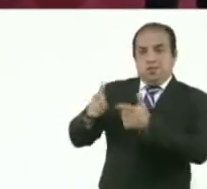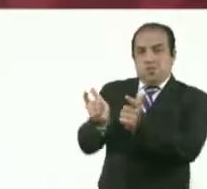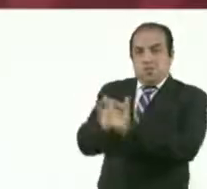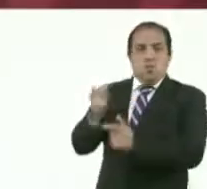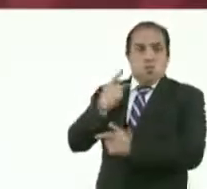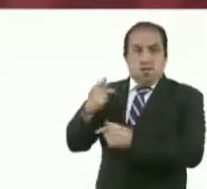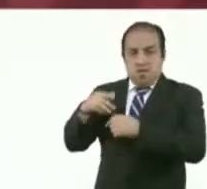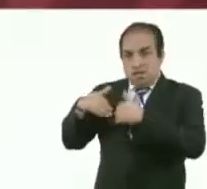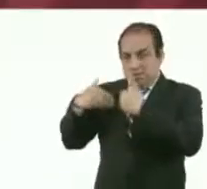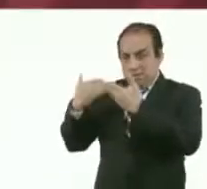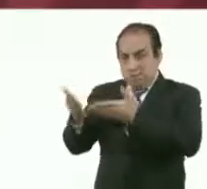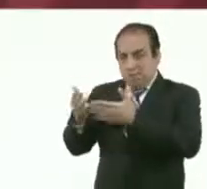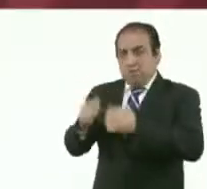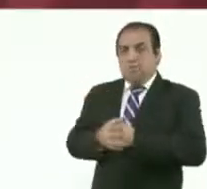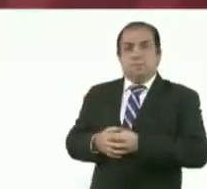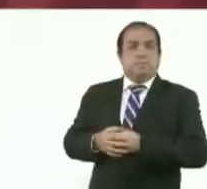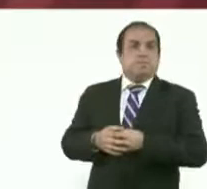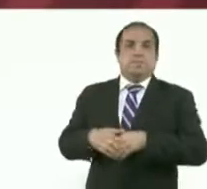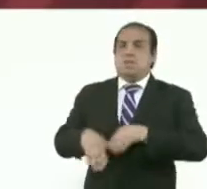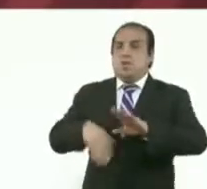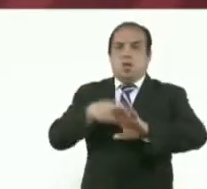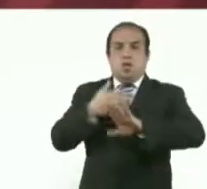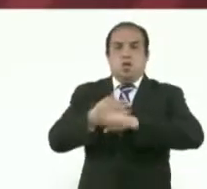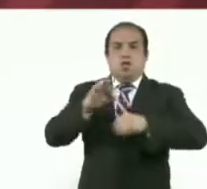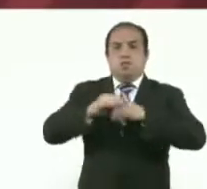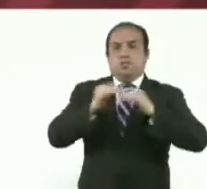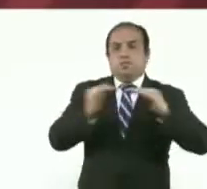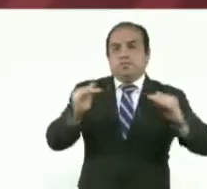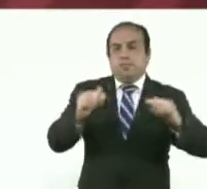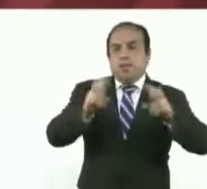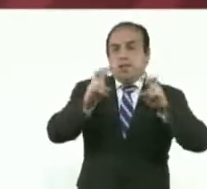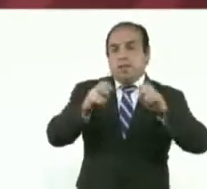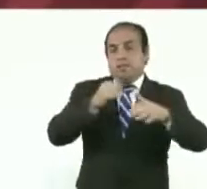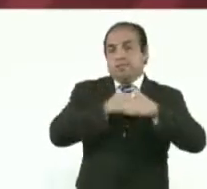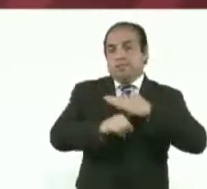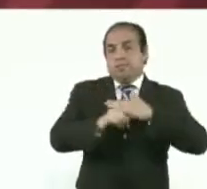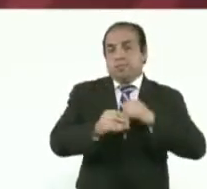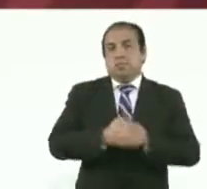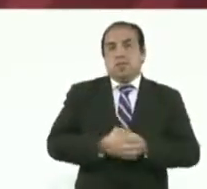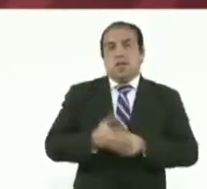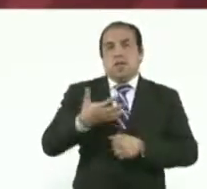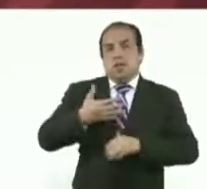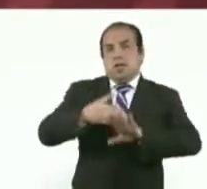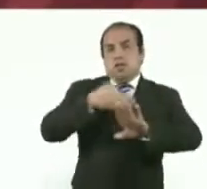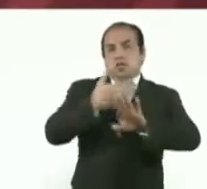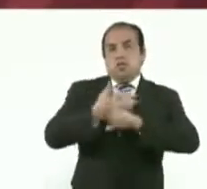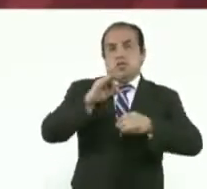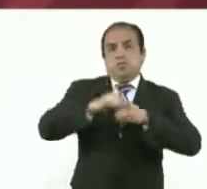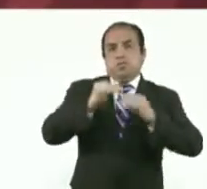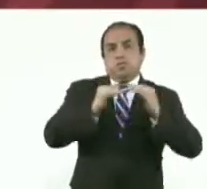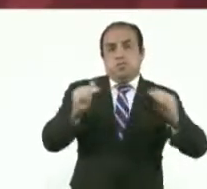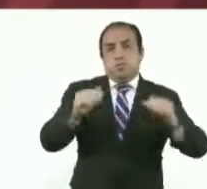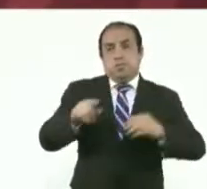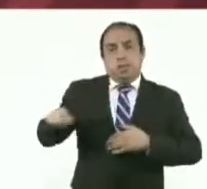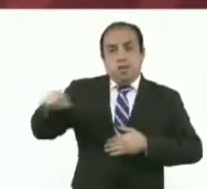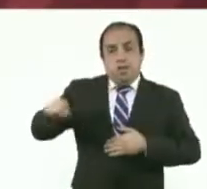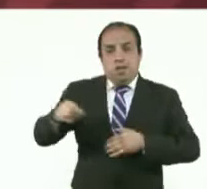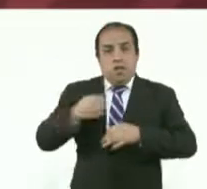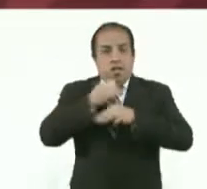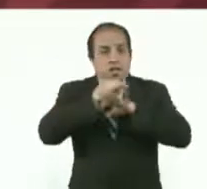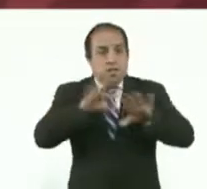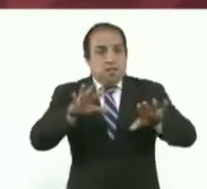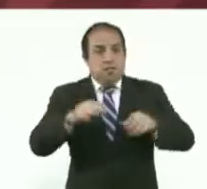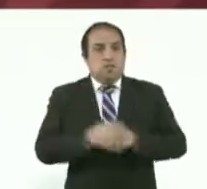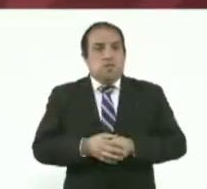Ese es el gran tema, eso es lo que está de fondo. O sea, están en contra de la democracia. Pues ellos son los que han